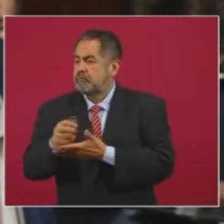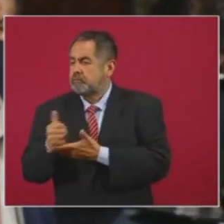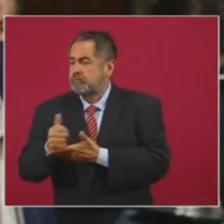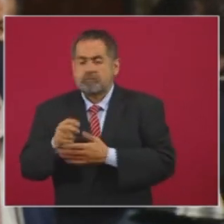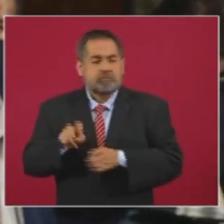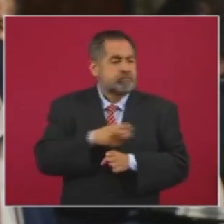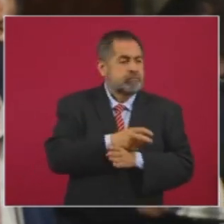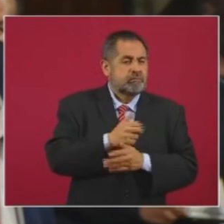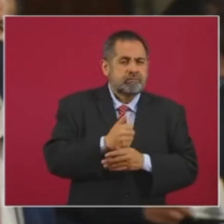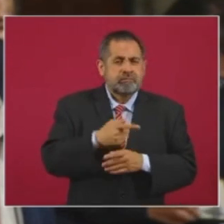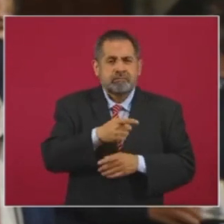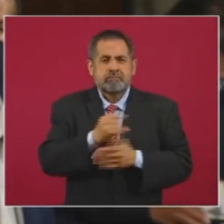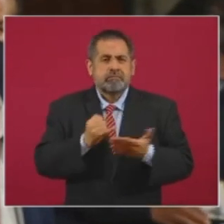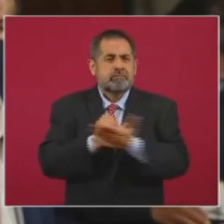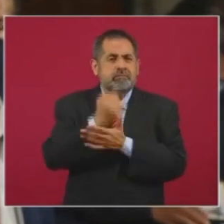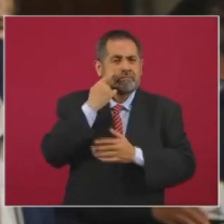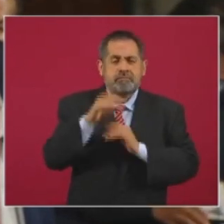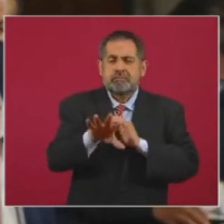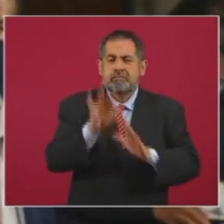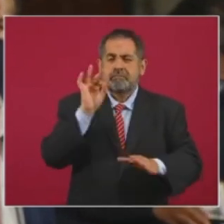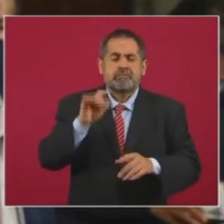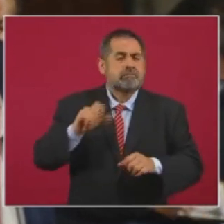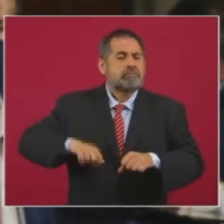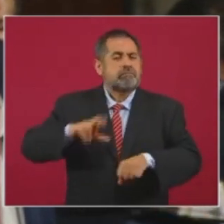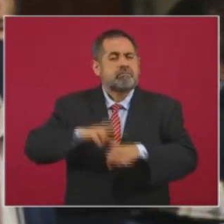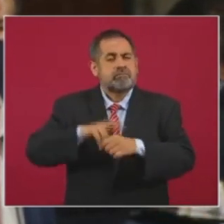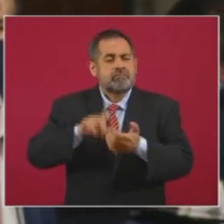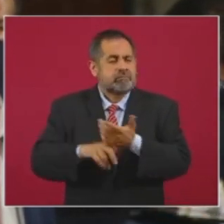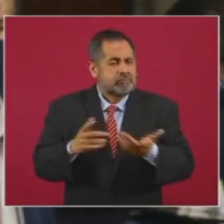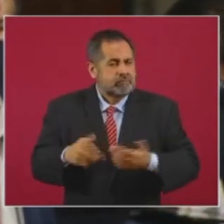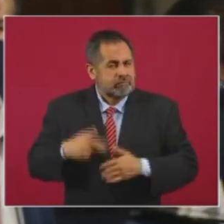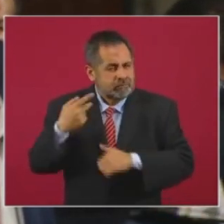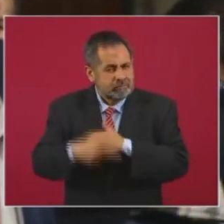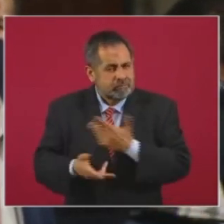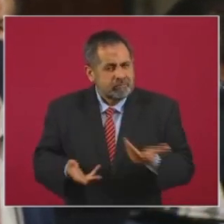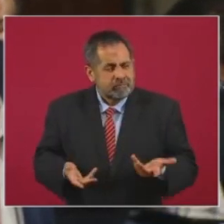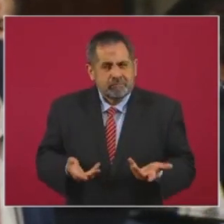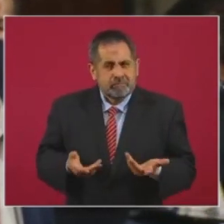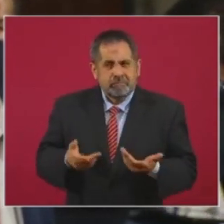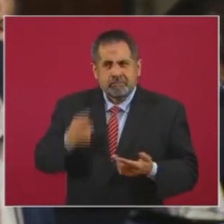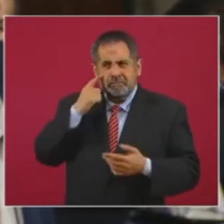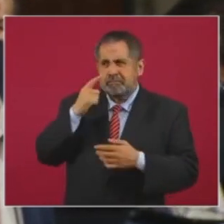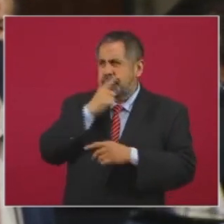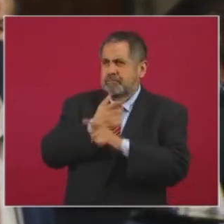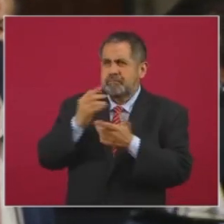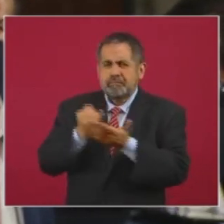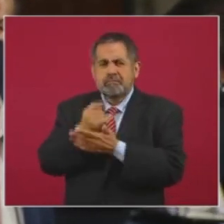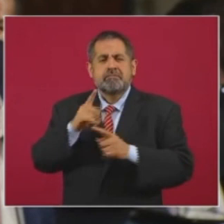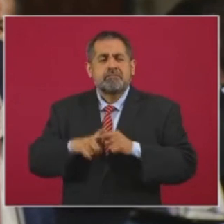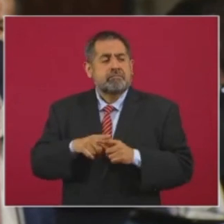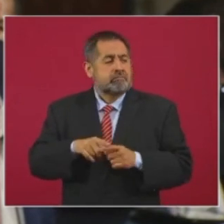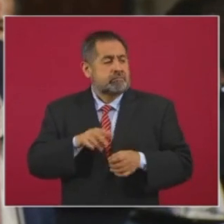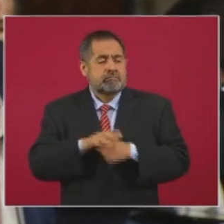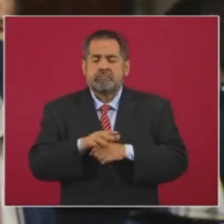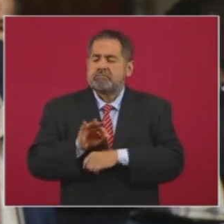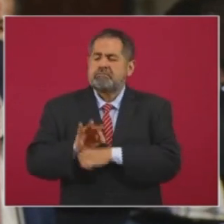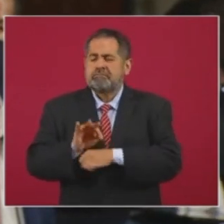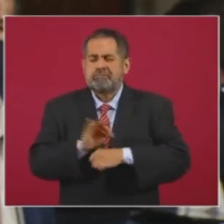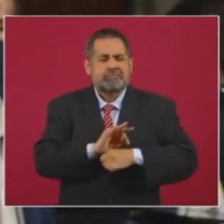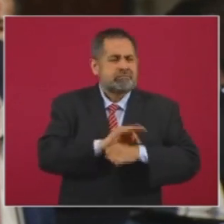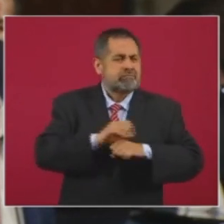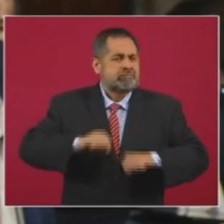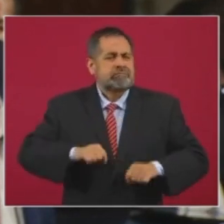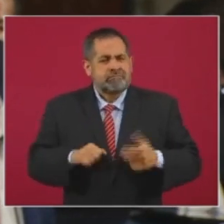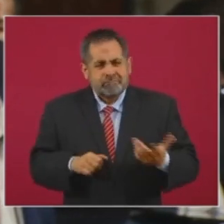en sus manos la elección de gobernador del próximo año. Esto pone en grave riesgo a la democracia, al dejar en clara desventaja a los partidos de oposición, entre